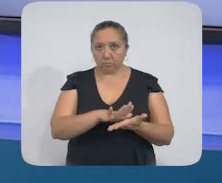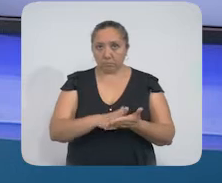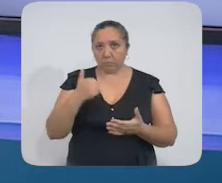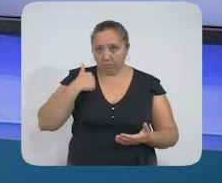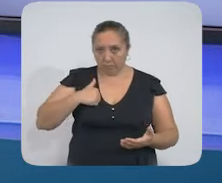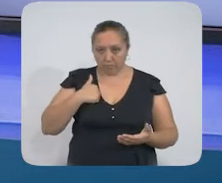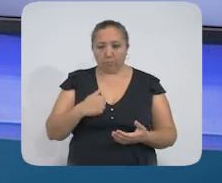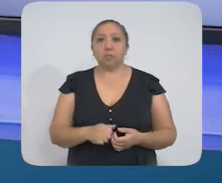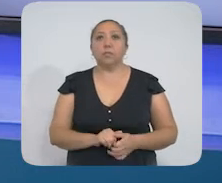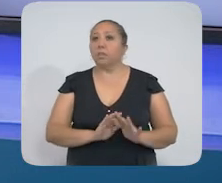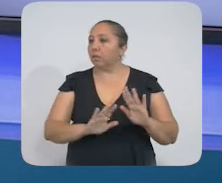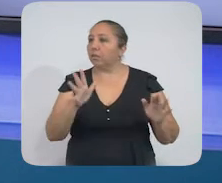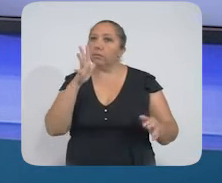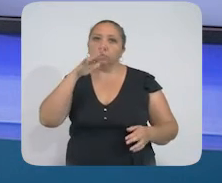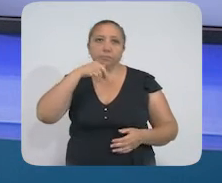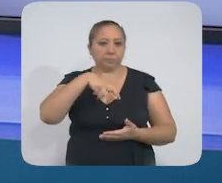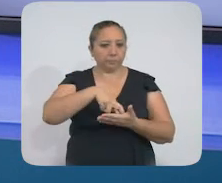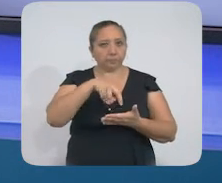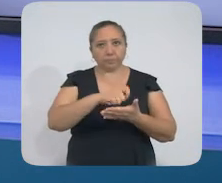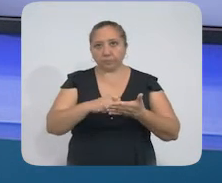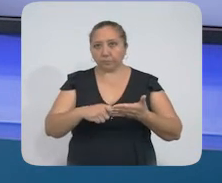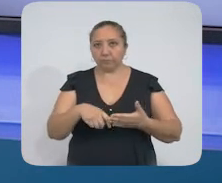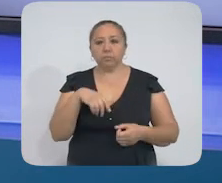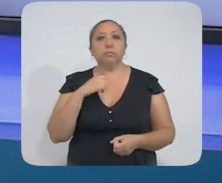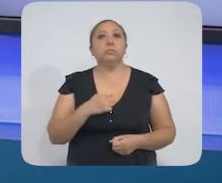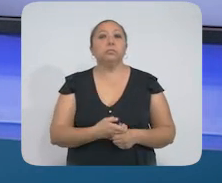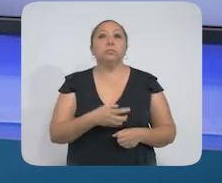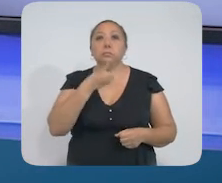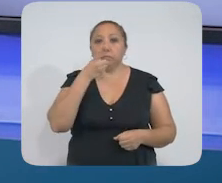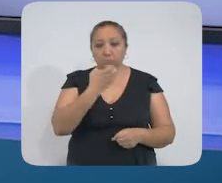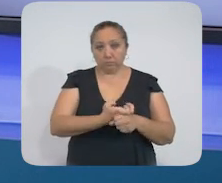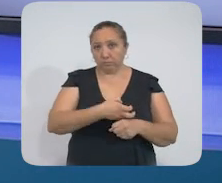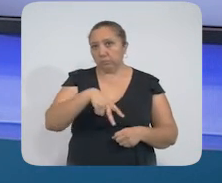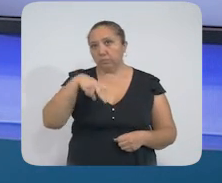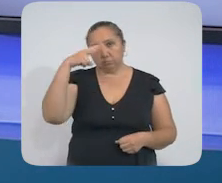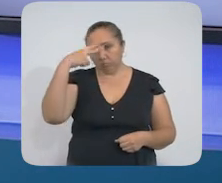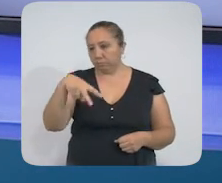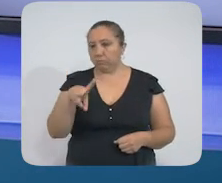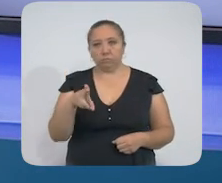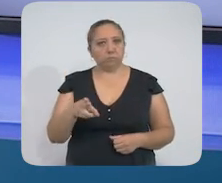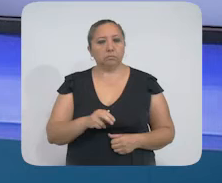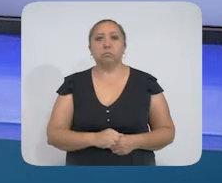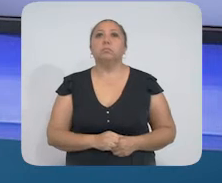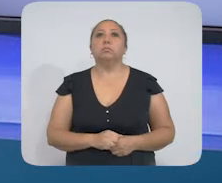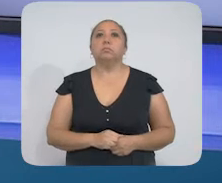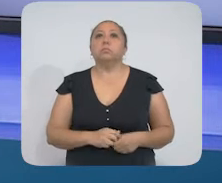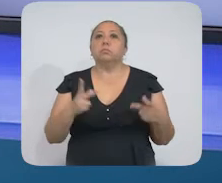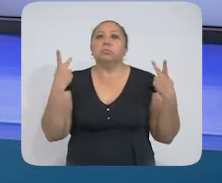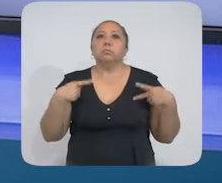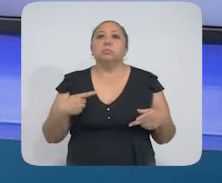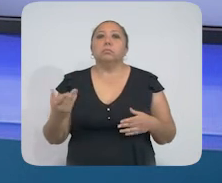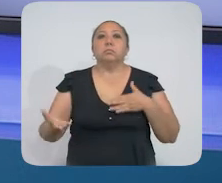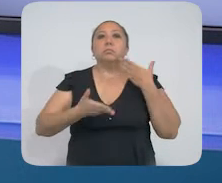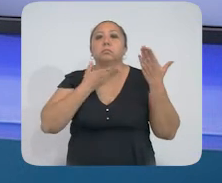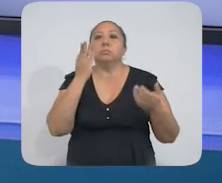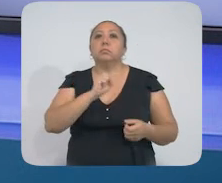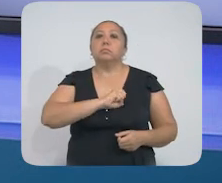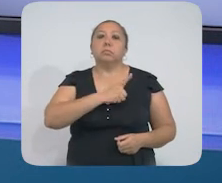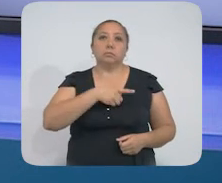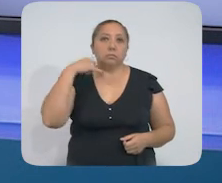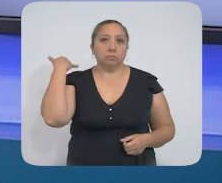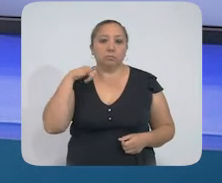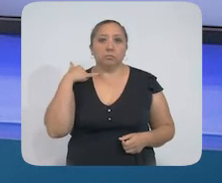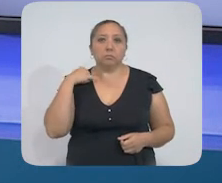el extranjero, ya no es posible incluirlo en las estadísticas nacionales ni estatales. Personal de los servicios de salud de